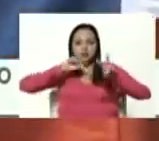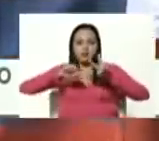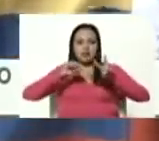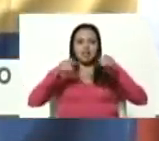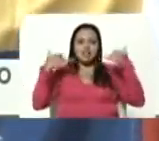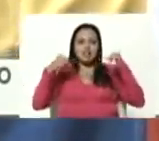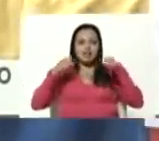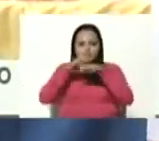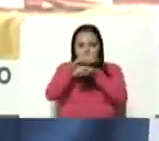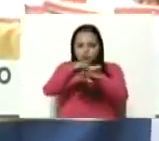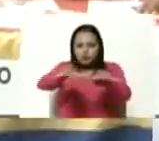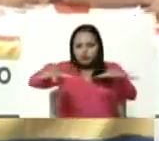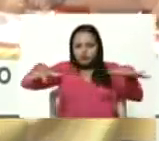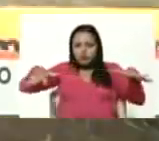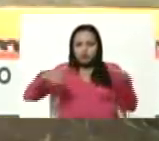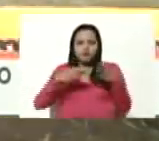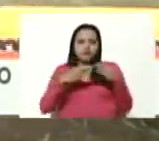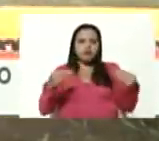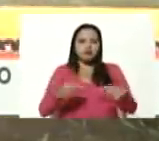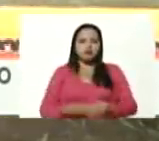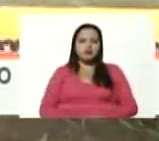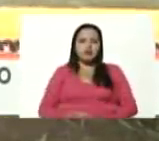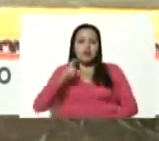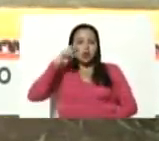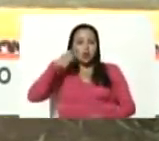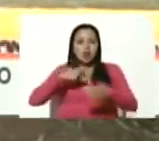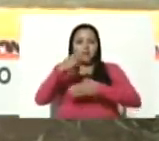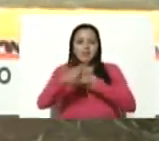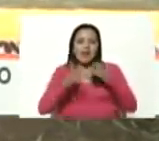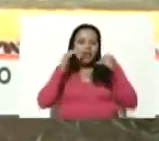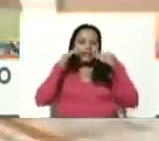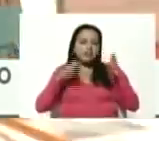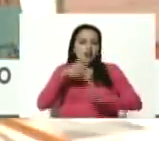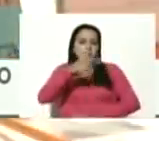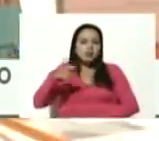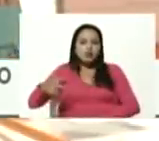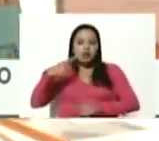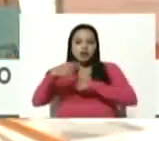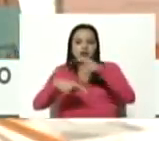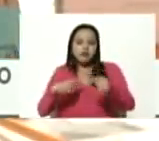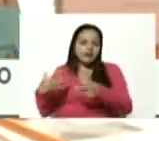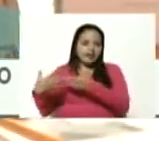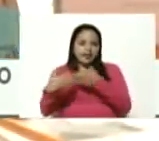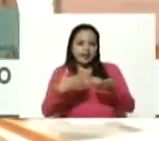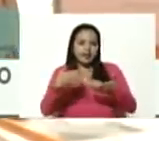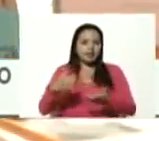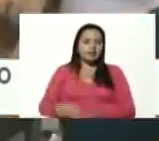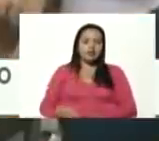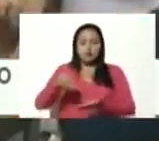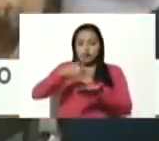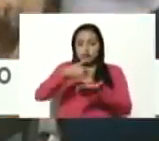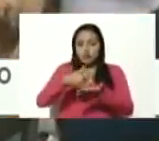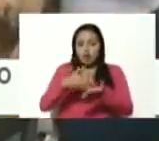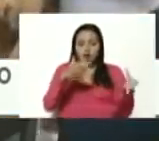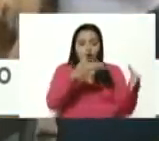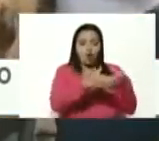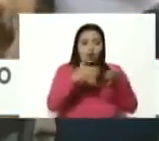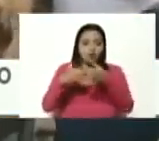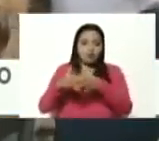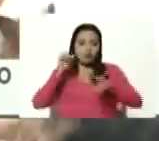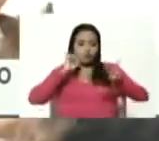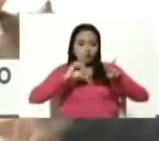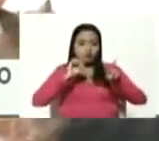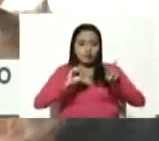celebramos desplegados, presidente, en el marco del plan de atención a las víctimas de la guerra económica, donde nuestros brigadistas, como alma de